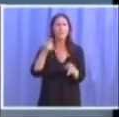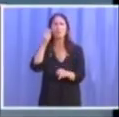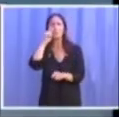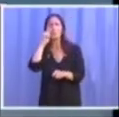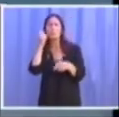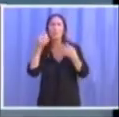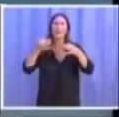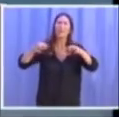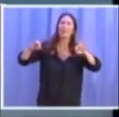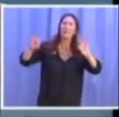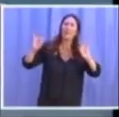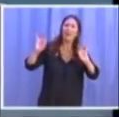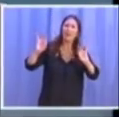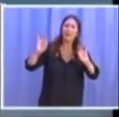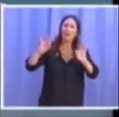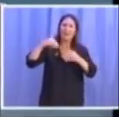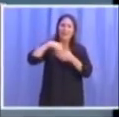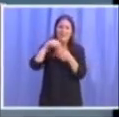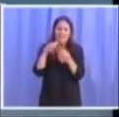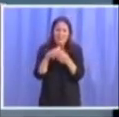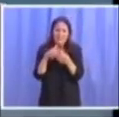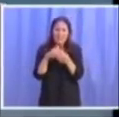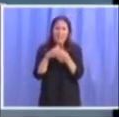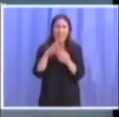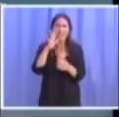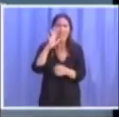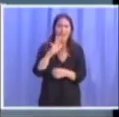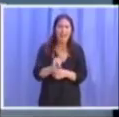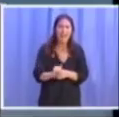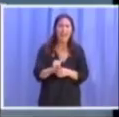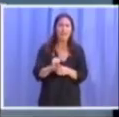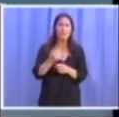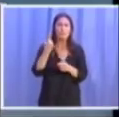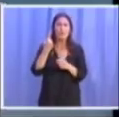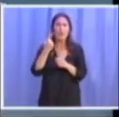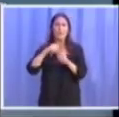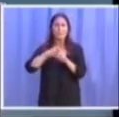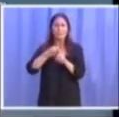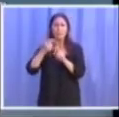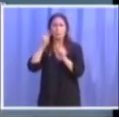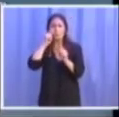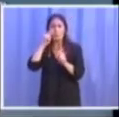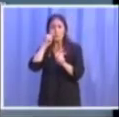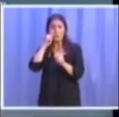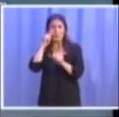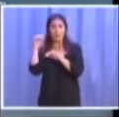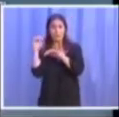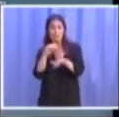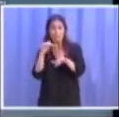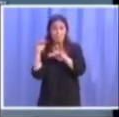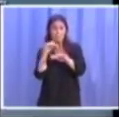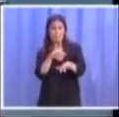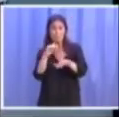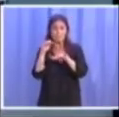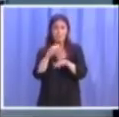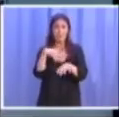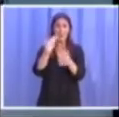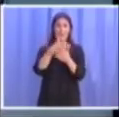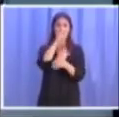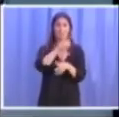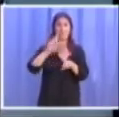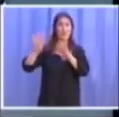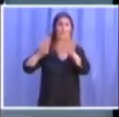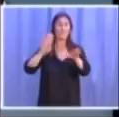excelencia. En Granada tenemos una presión turística que está expulsando a los vecinos y al comercio